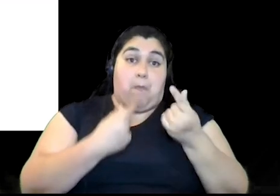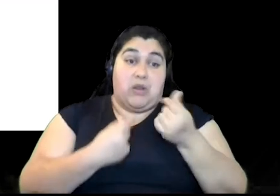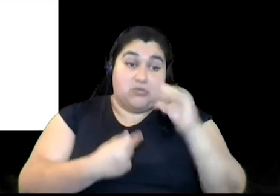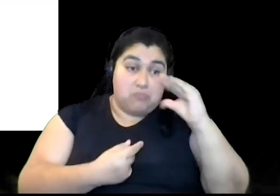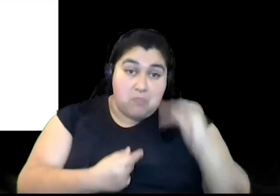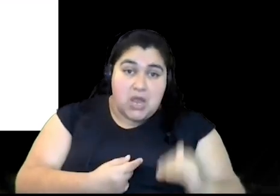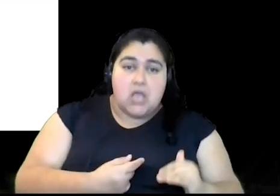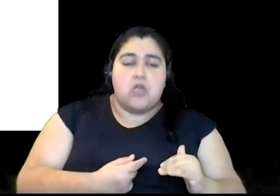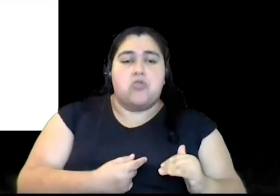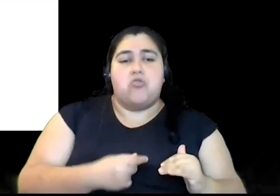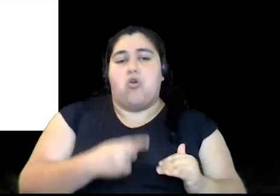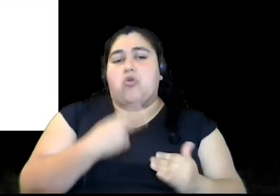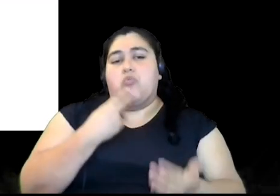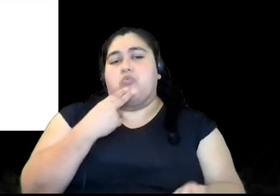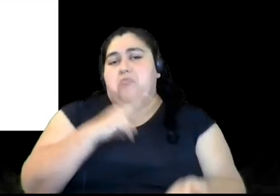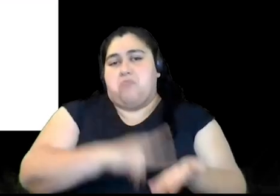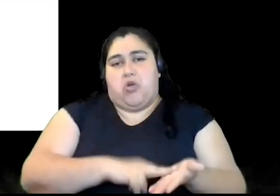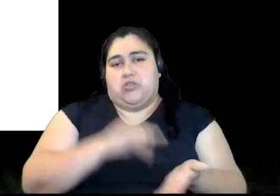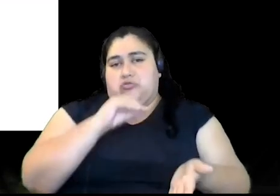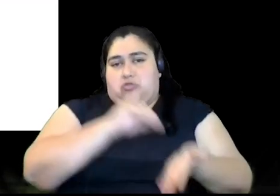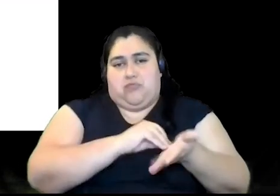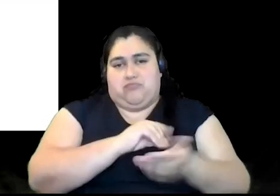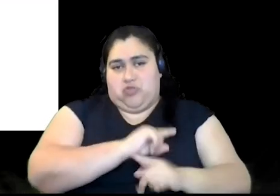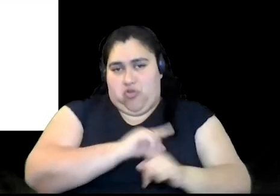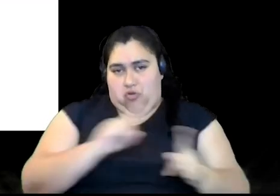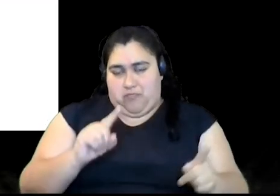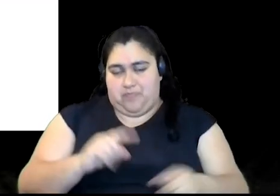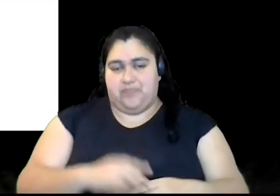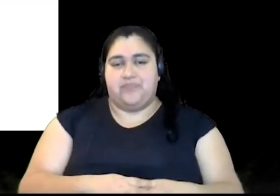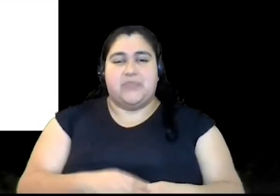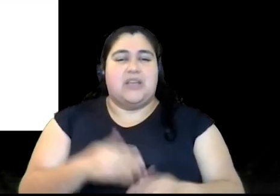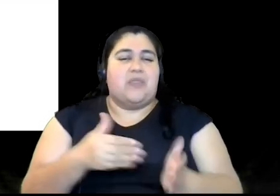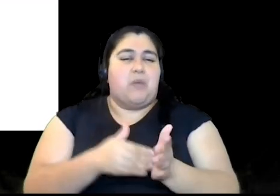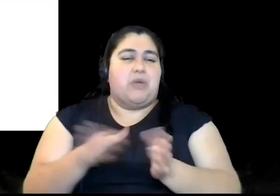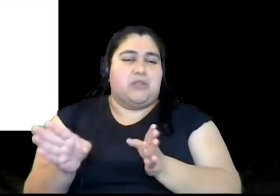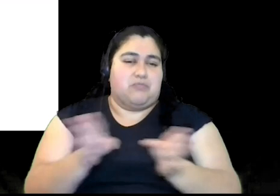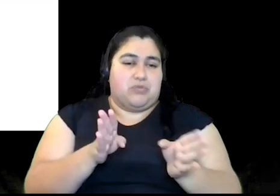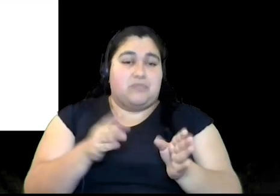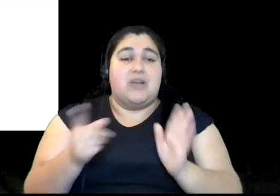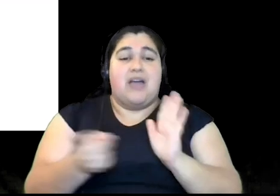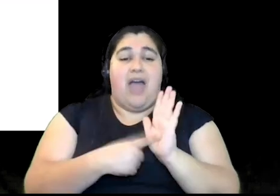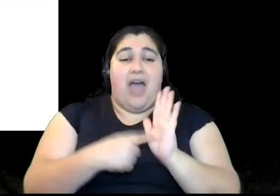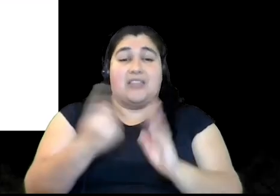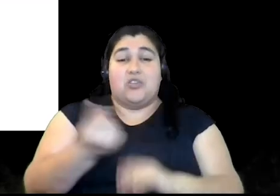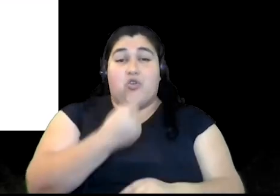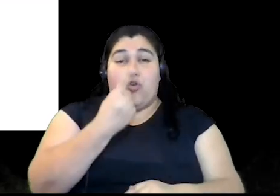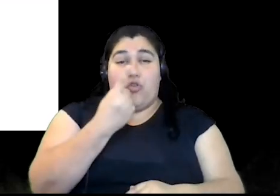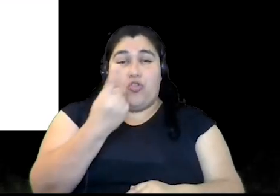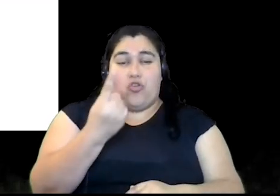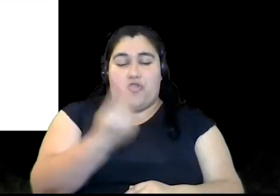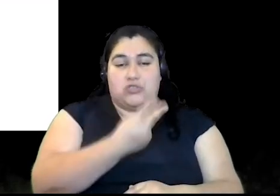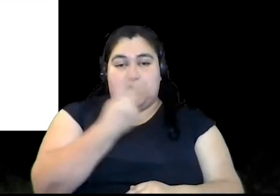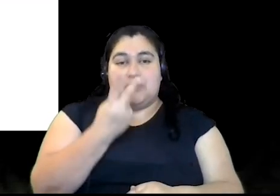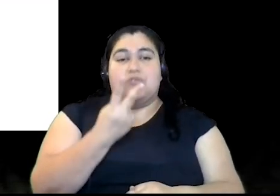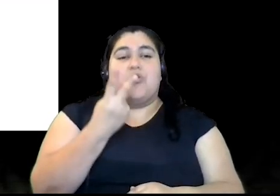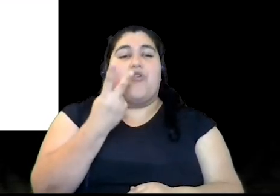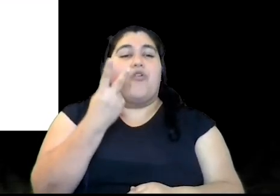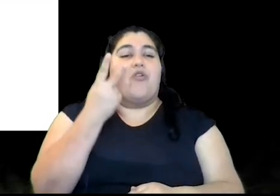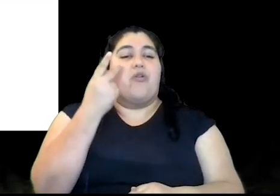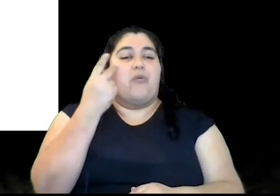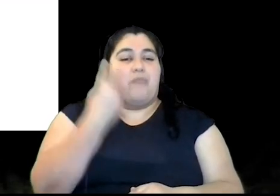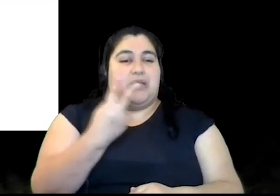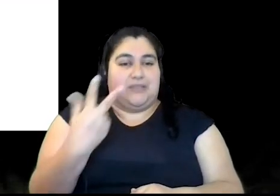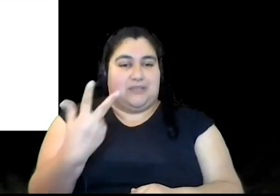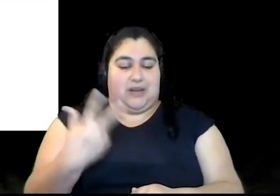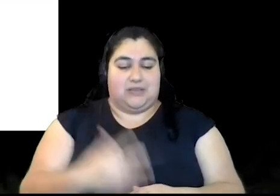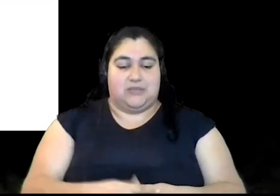debajo, renta no computable. Este concepto lo encuentran en el artículo 223 del decreto